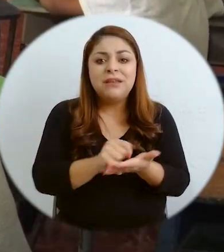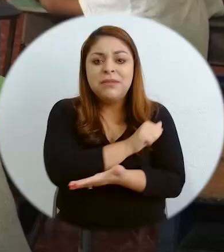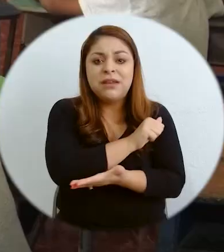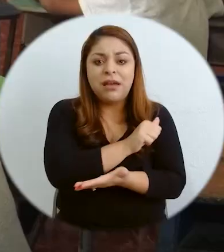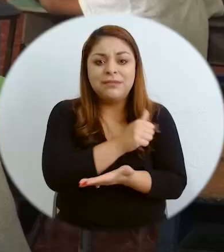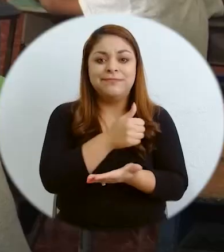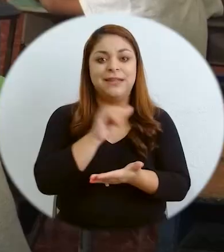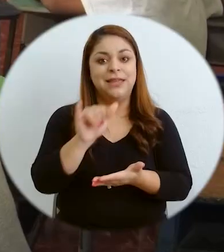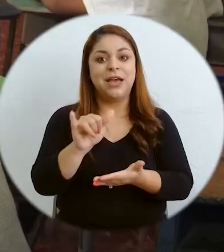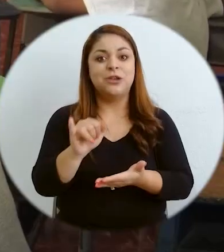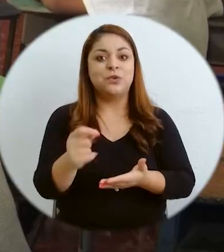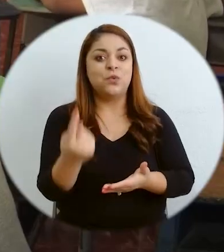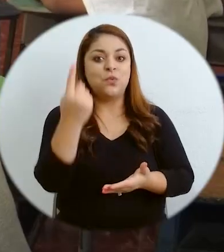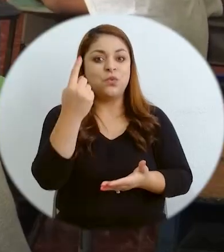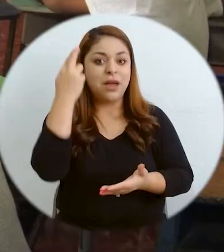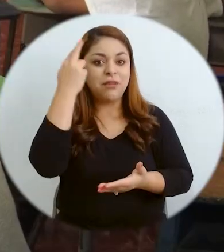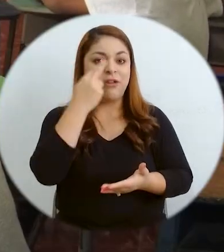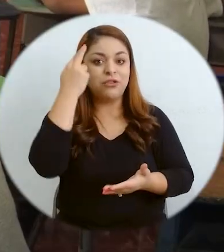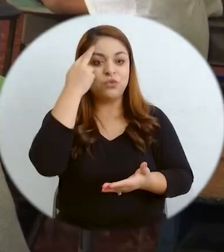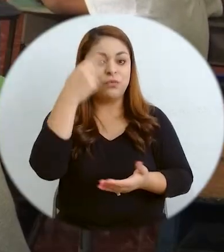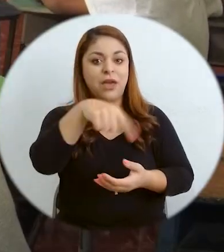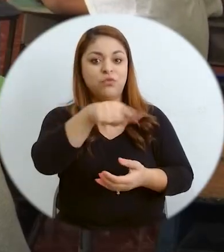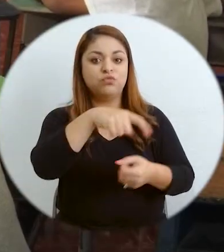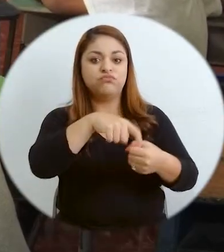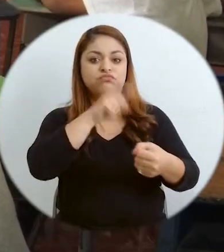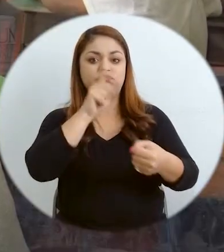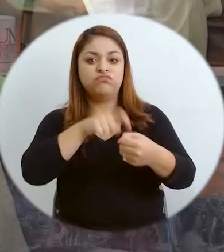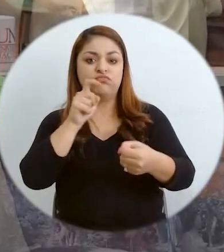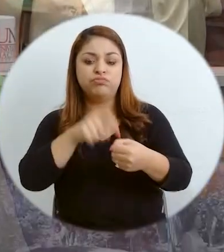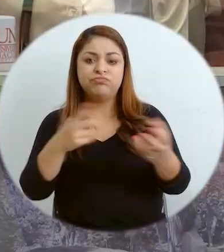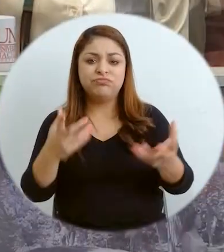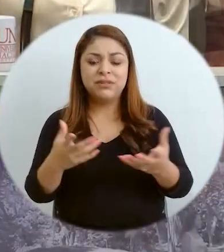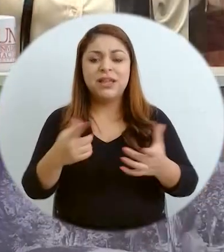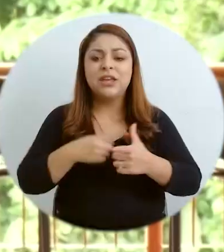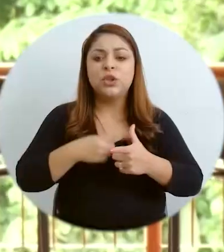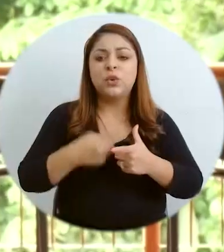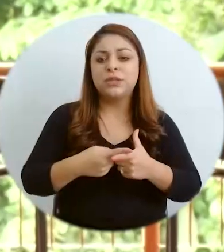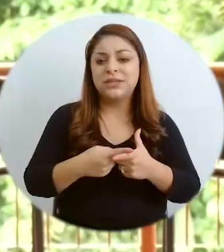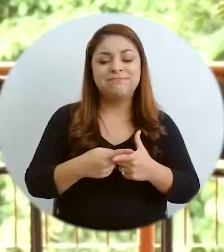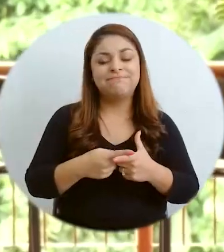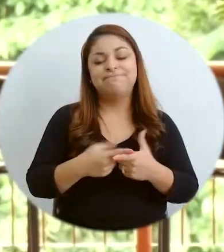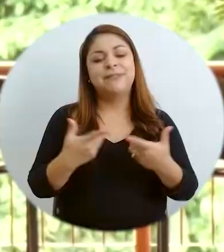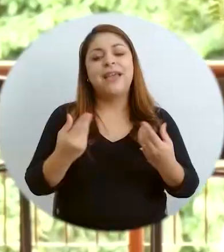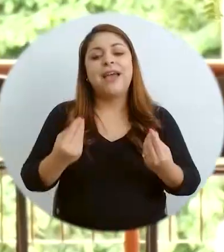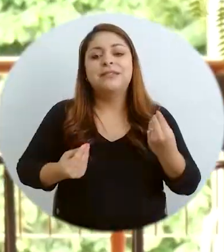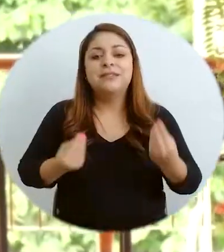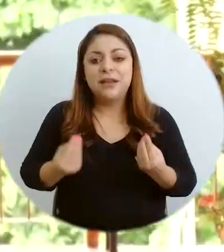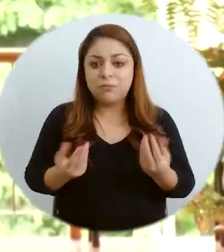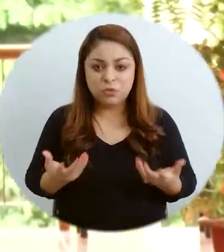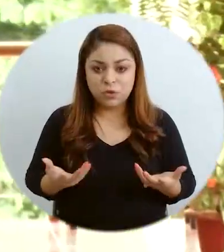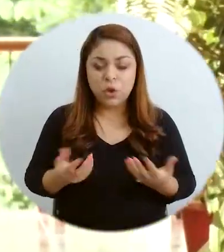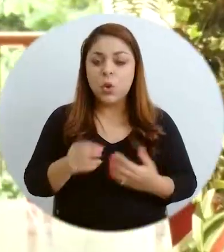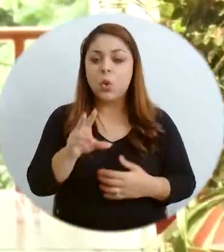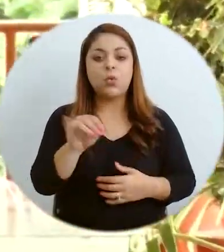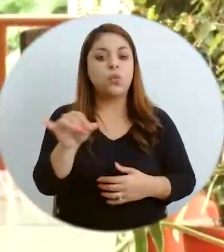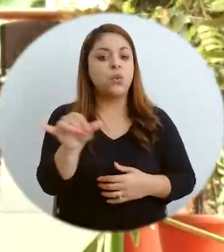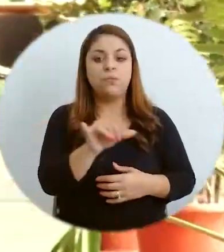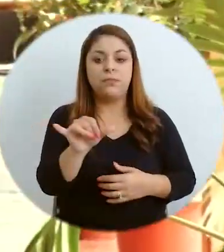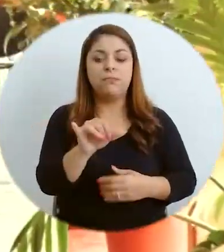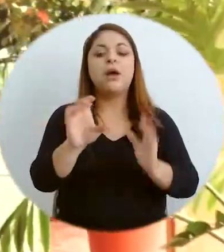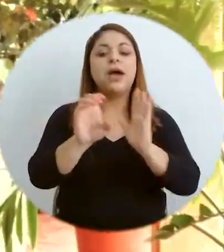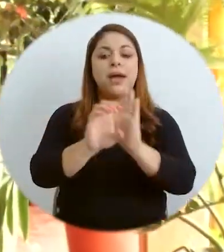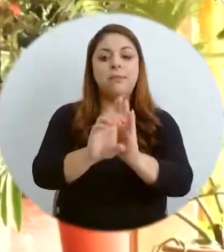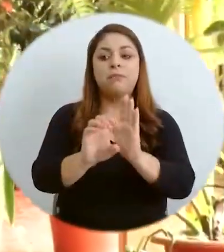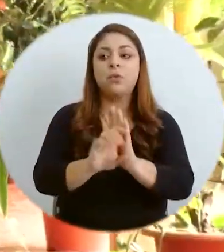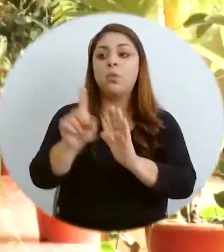las causas de deserción. Entonces, ¿qué le estamos diciendo como institución? Porque no es lo mismo a que una persona llegue y me diga a